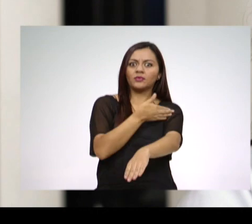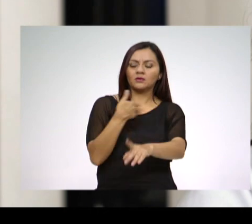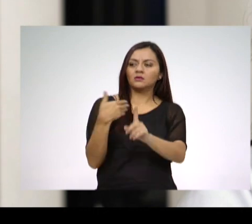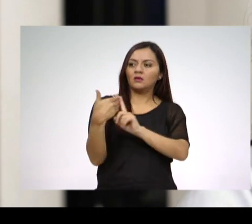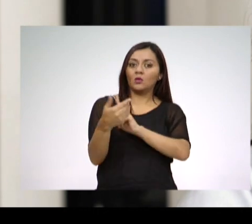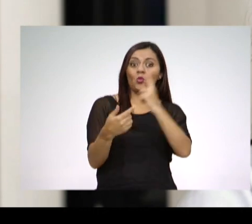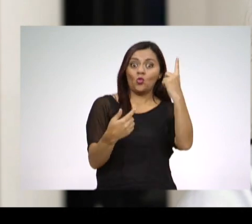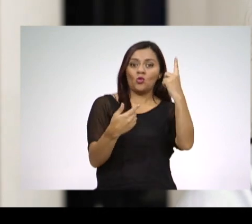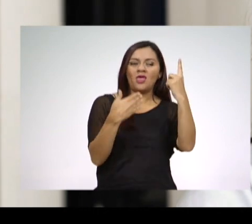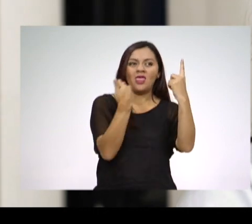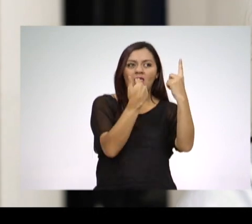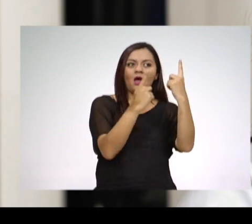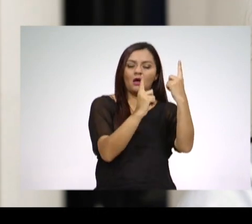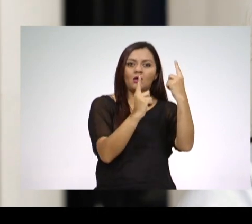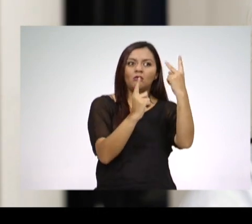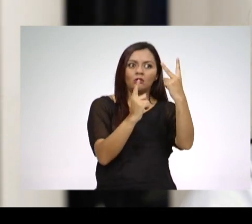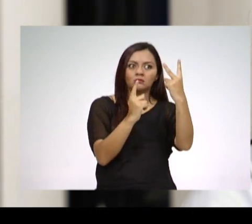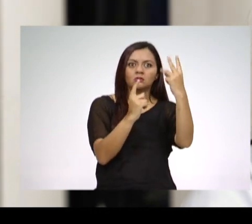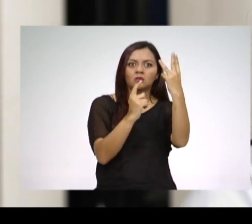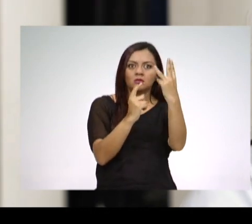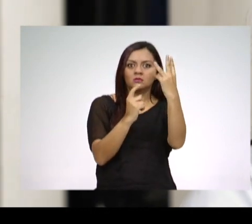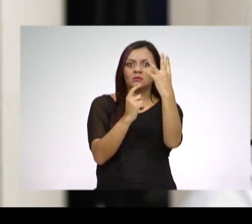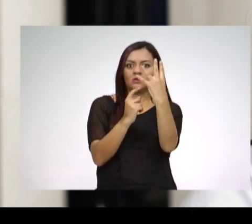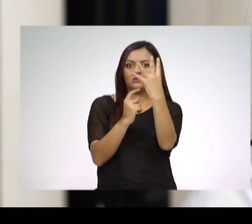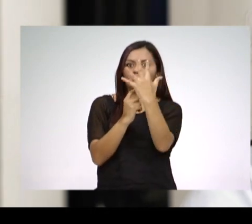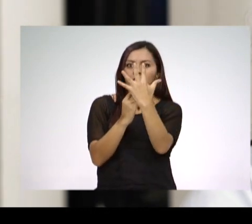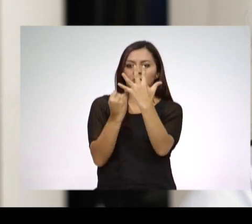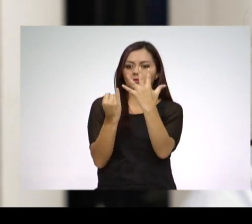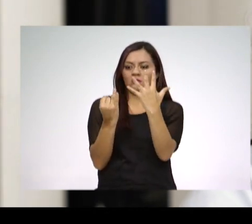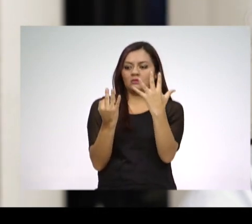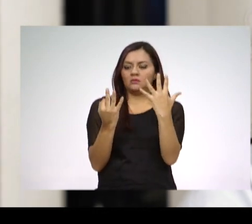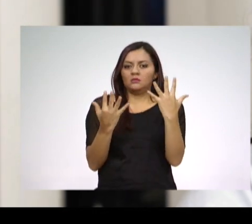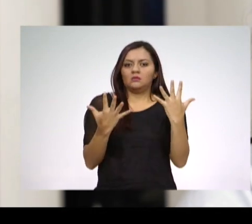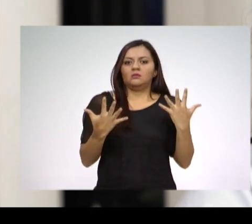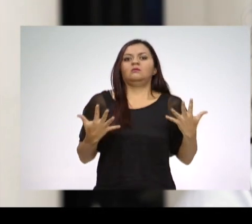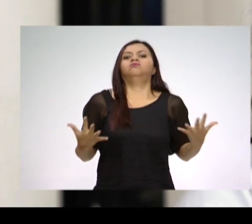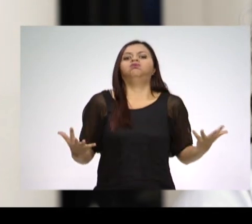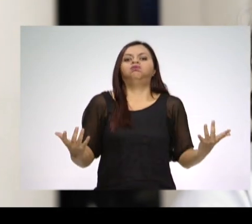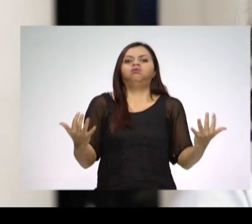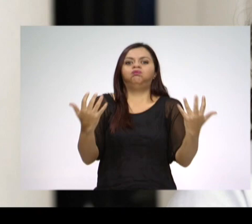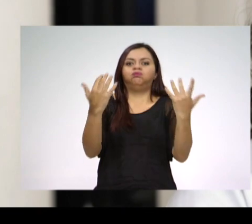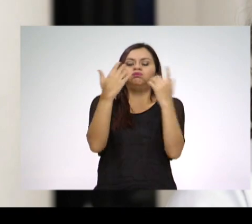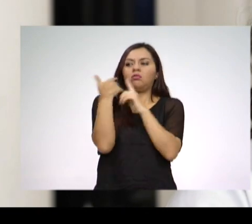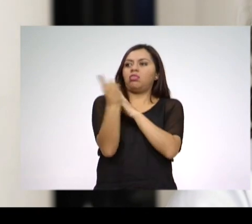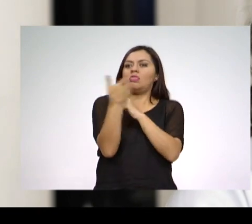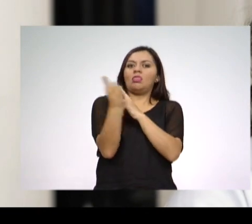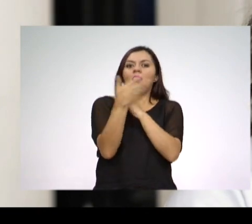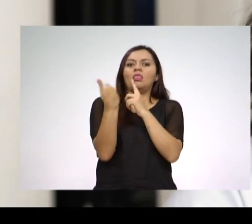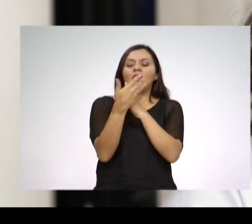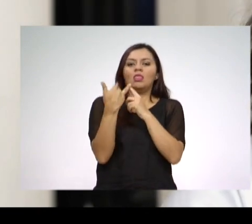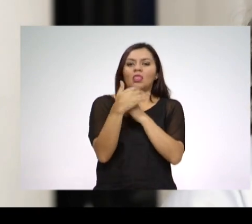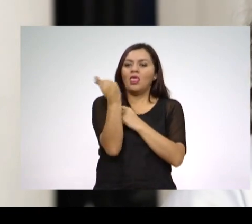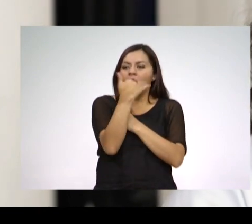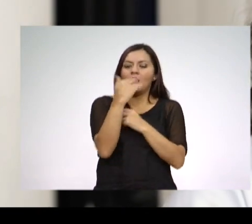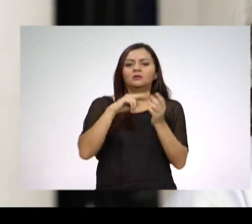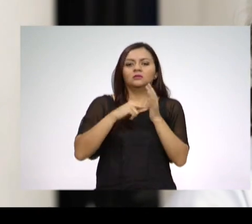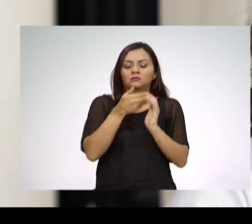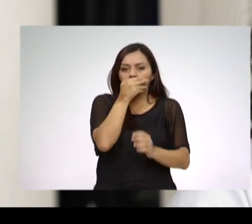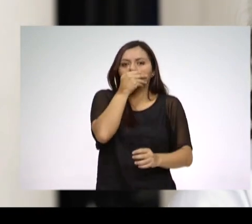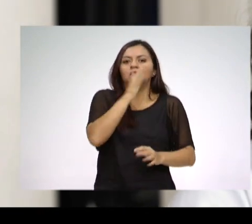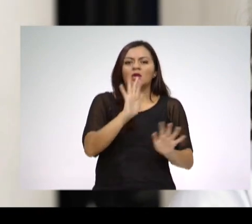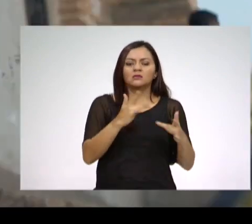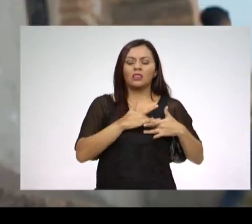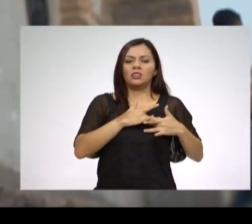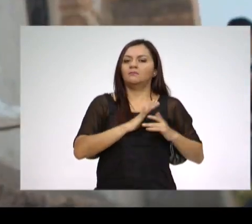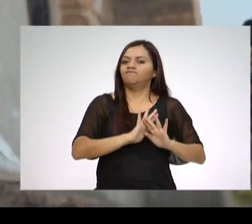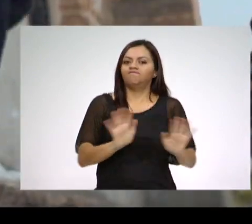dos personas es como que... ya, ¿qué puedo hacer? Pues si se ríen ya 14, 15 personas de ti, yo creo que ya llega más a tus